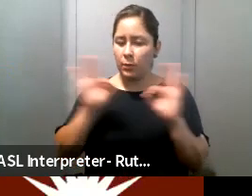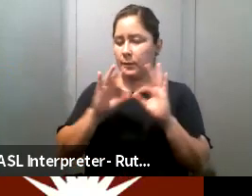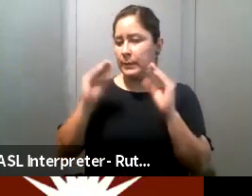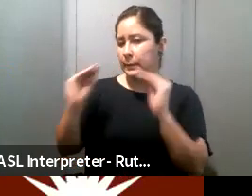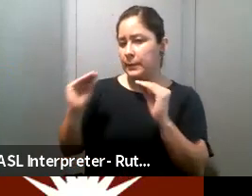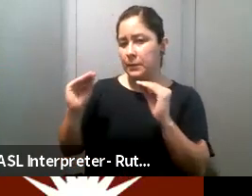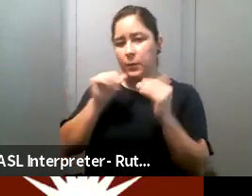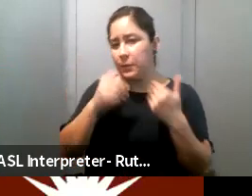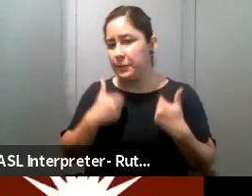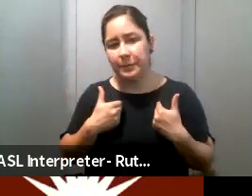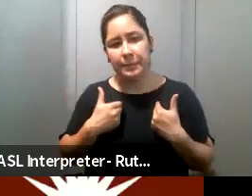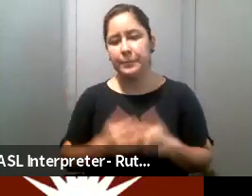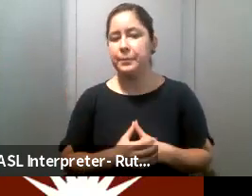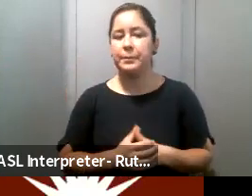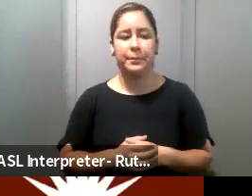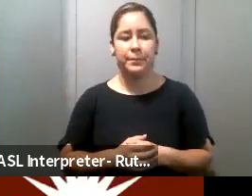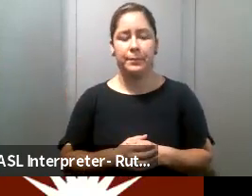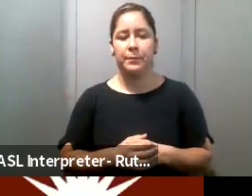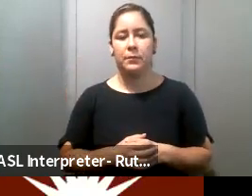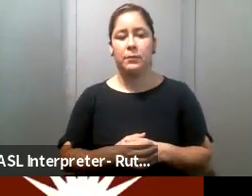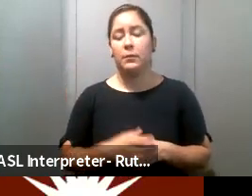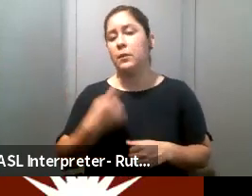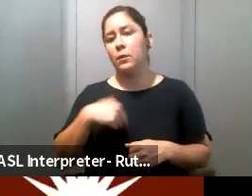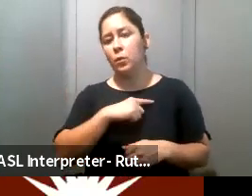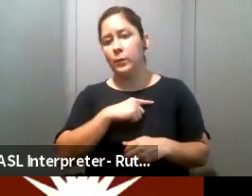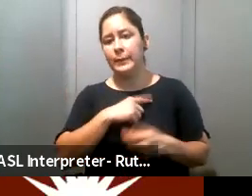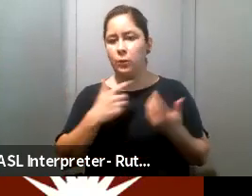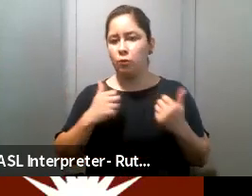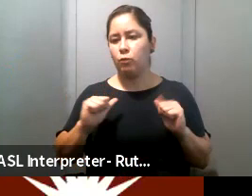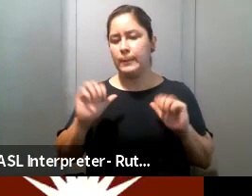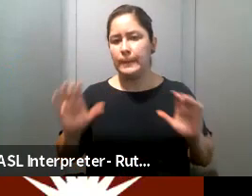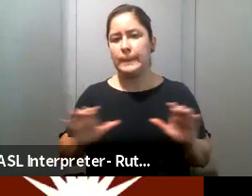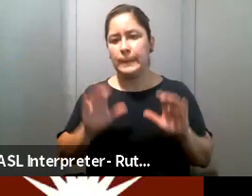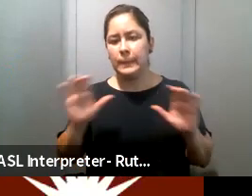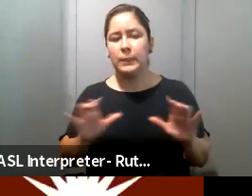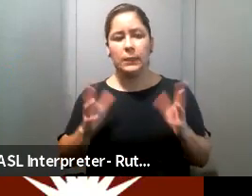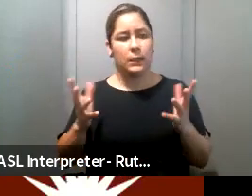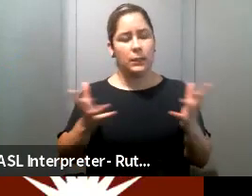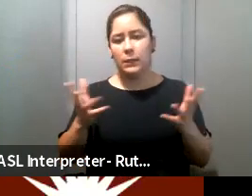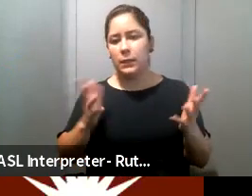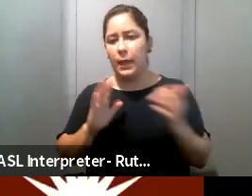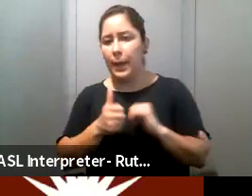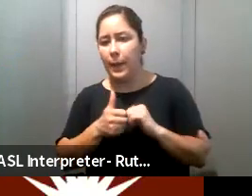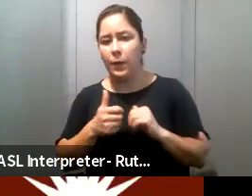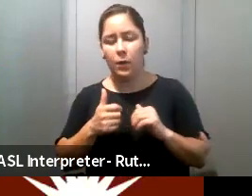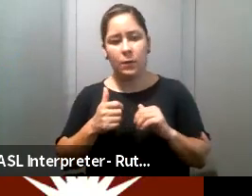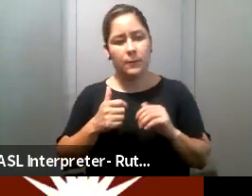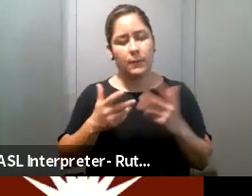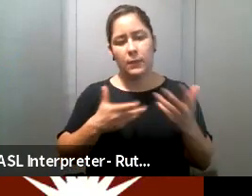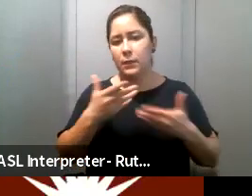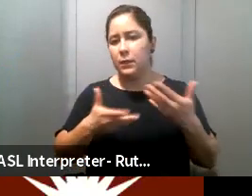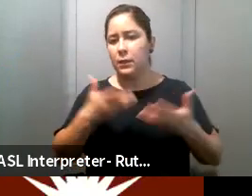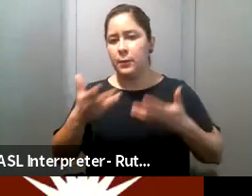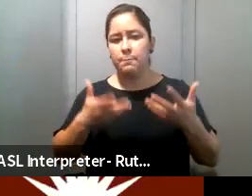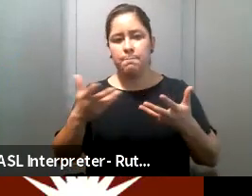lo existe tampoco. Estamos también trabajando en esa narrativa, trabajando en cómo empatizar con un